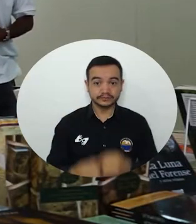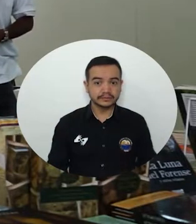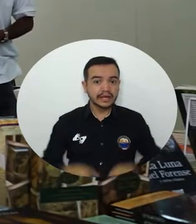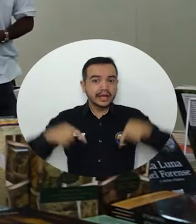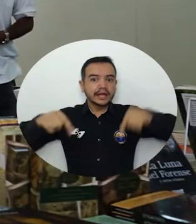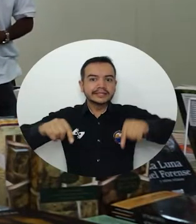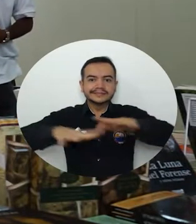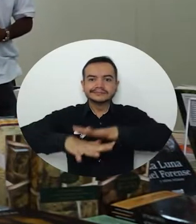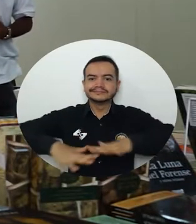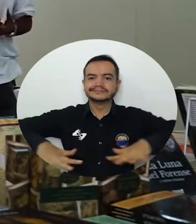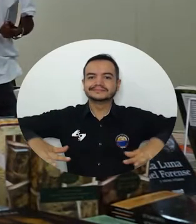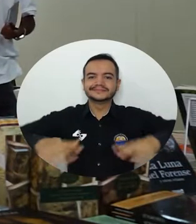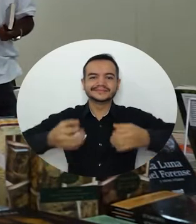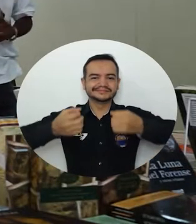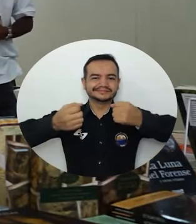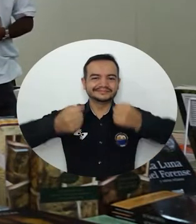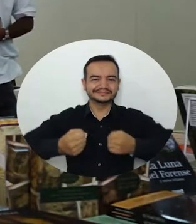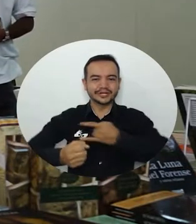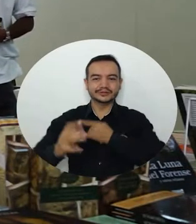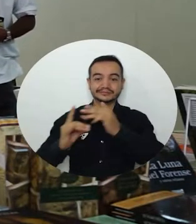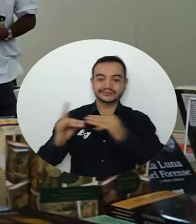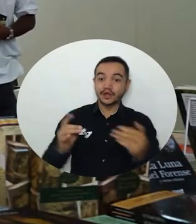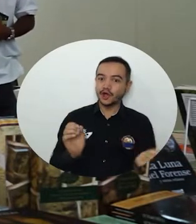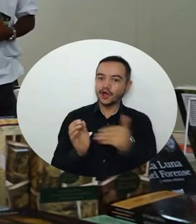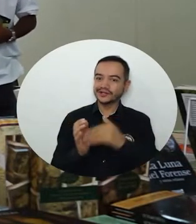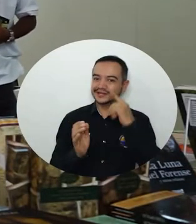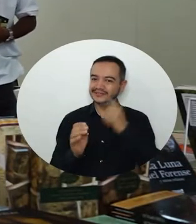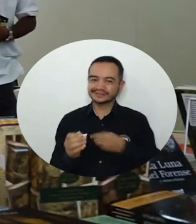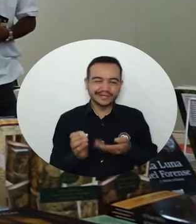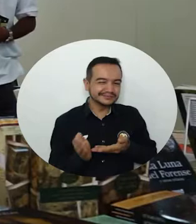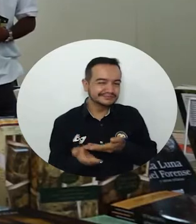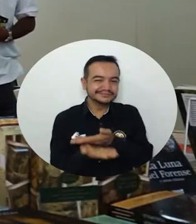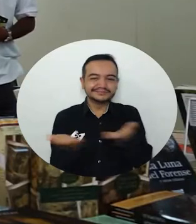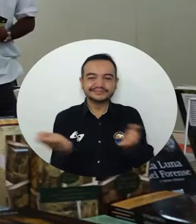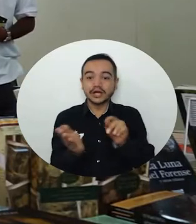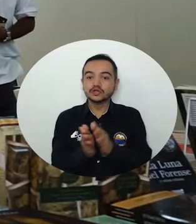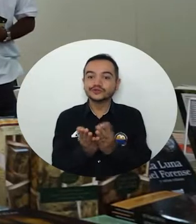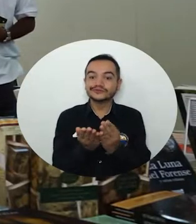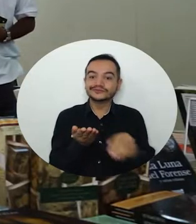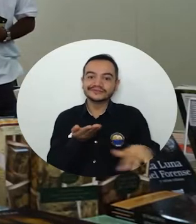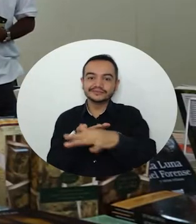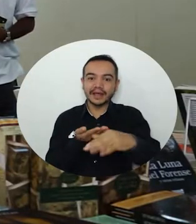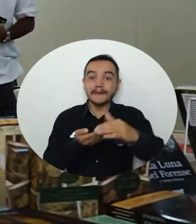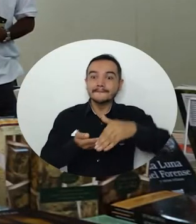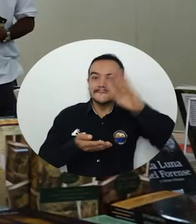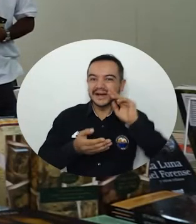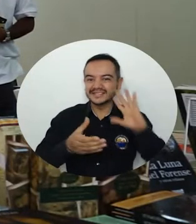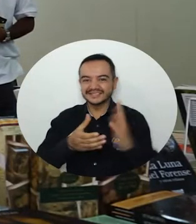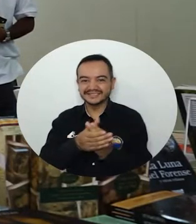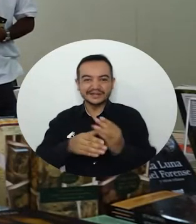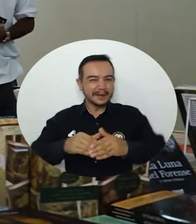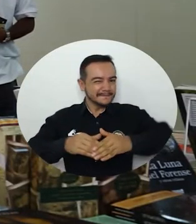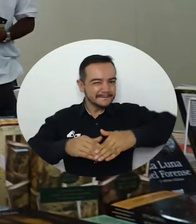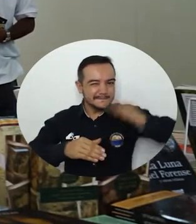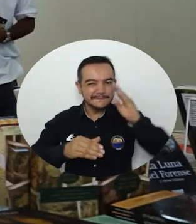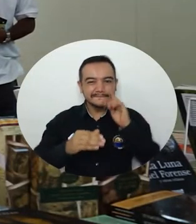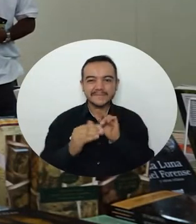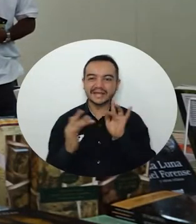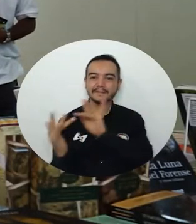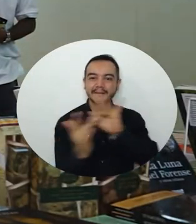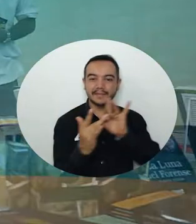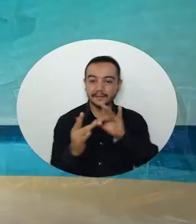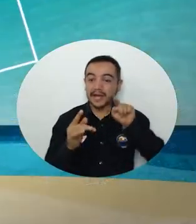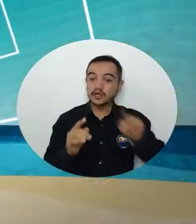nuestro maravilloso campus seguimos conectados con la Feria Filsmar 2021. Aún más incluyentes e interconectados, lectura, arte